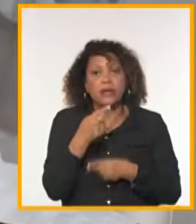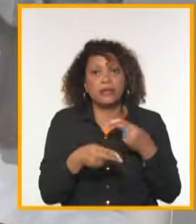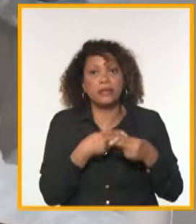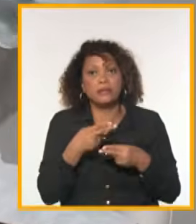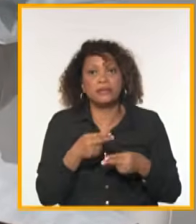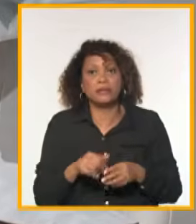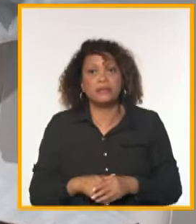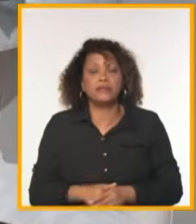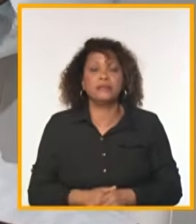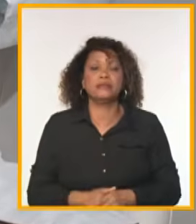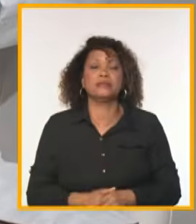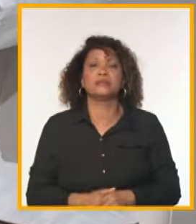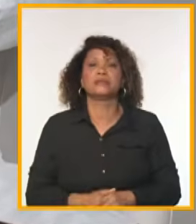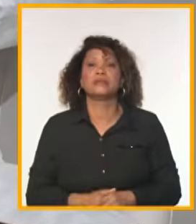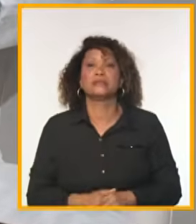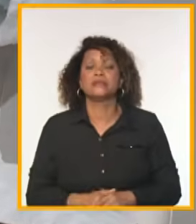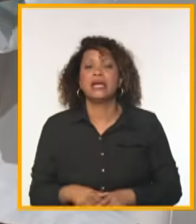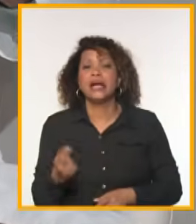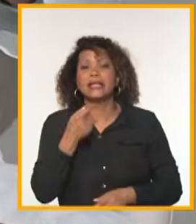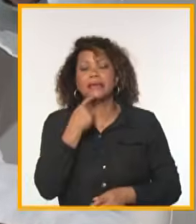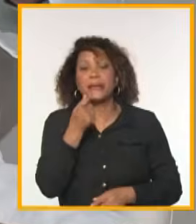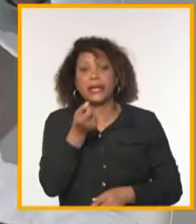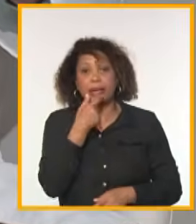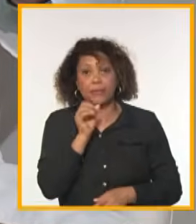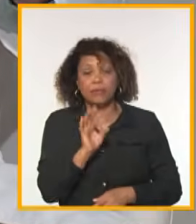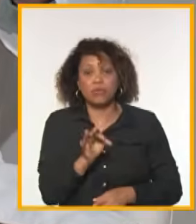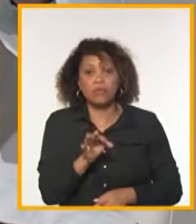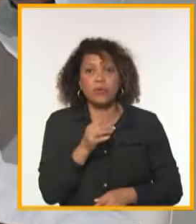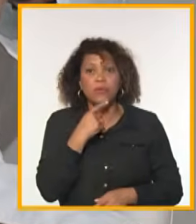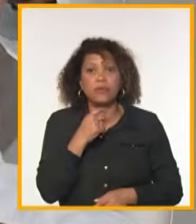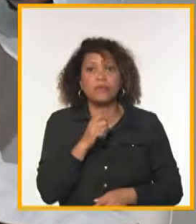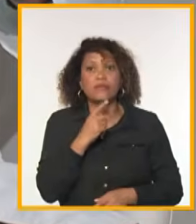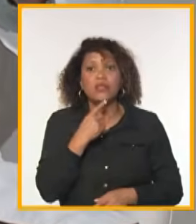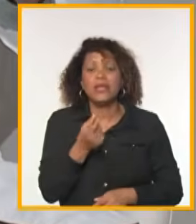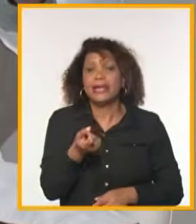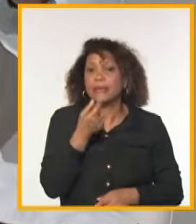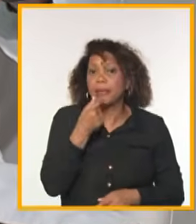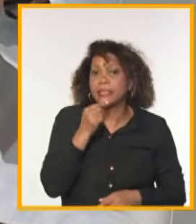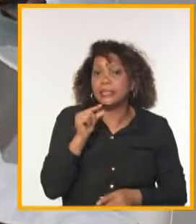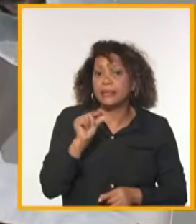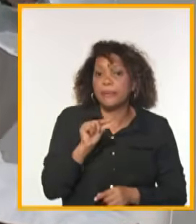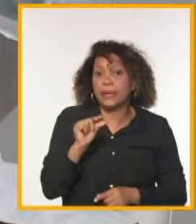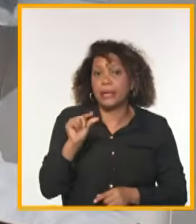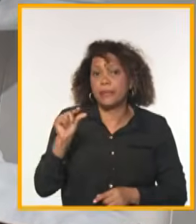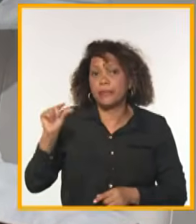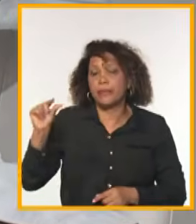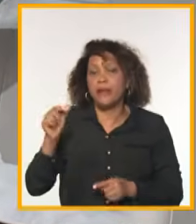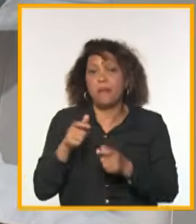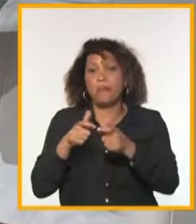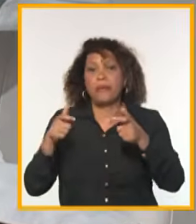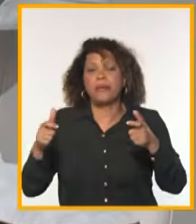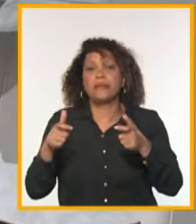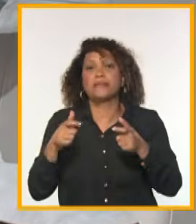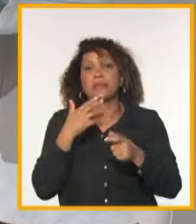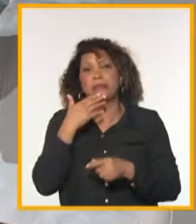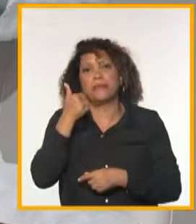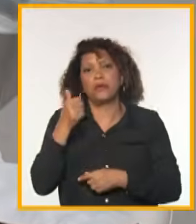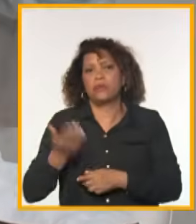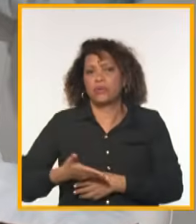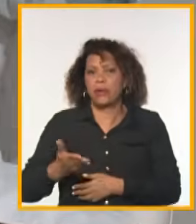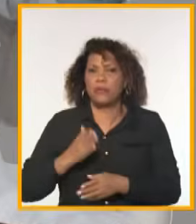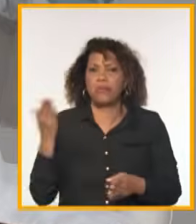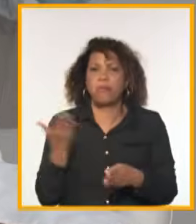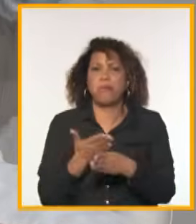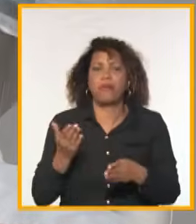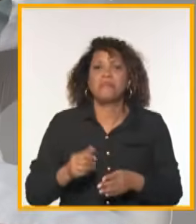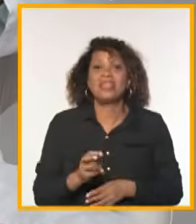farmacocinética allí de esos medicamentos, donde dosis continuadas pequeñas llegaban al nivel terapéutico mucho más rápido. Y en